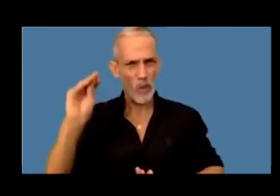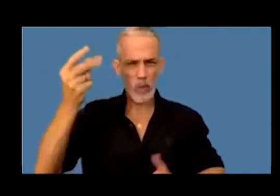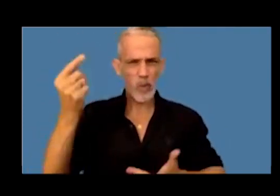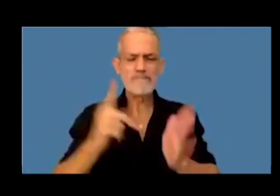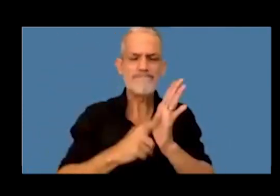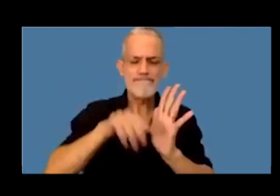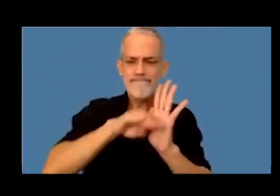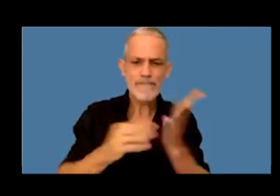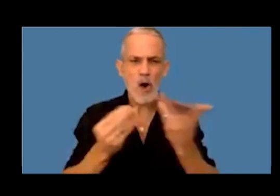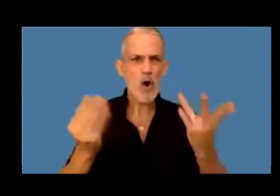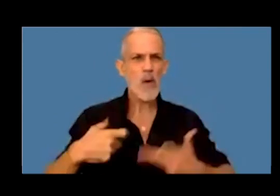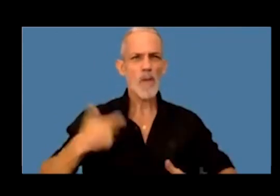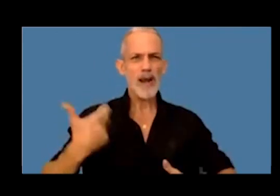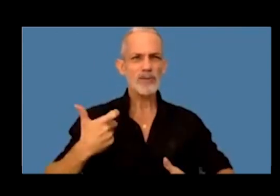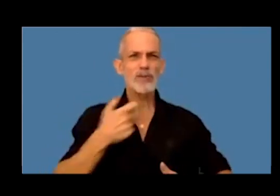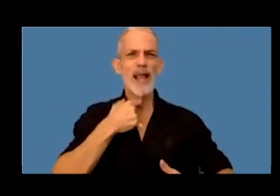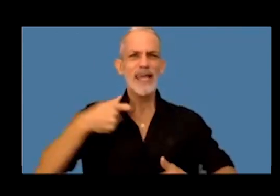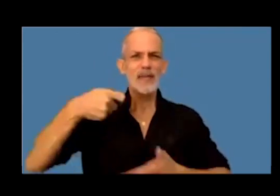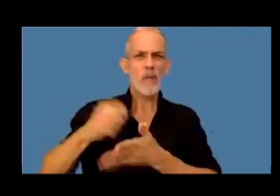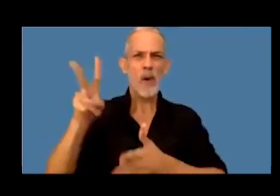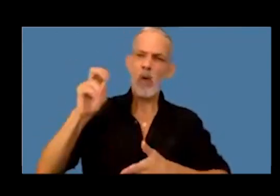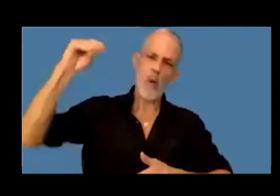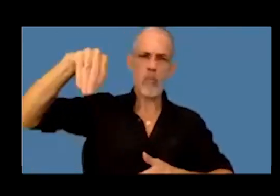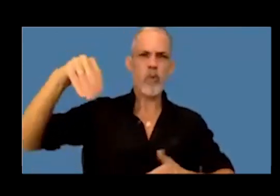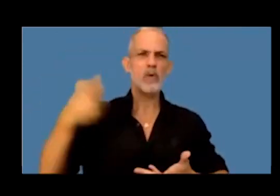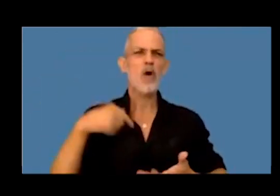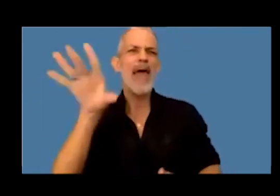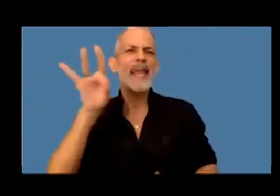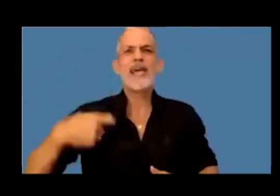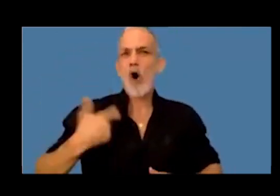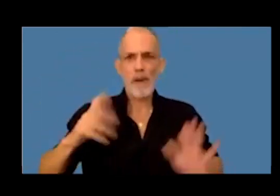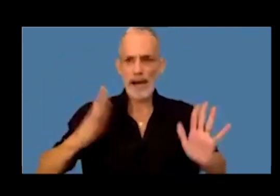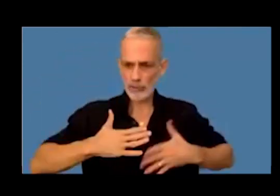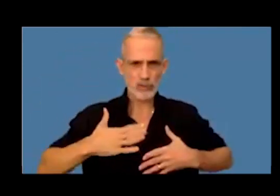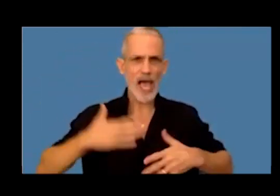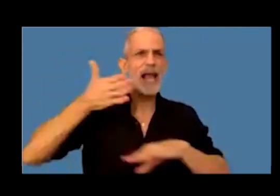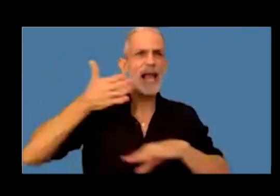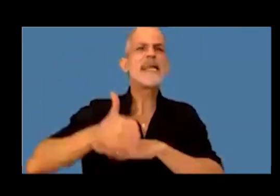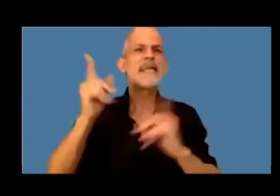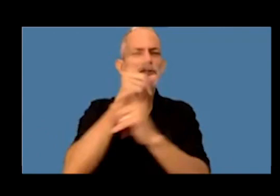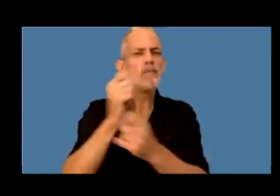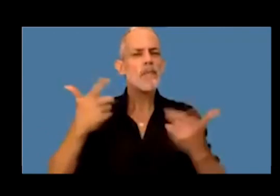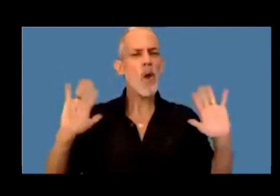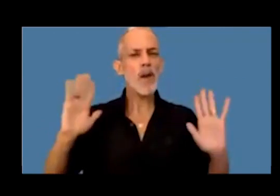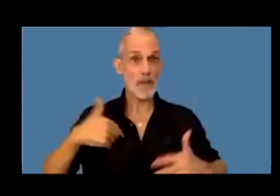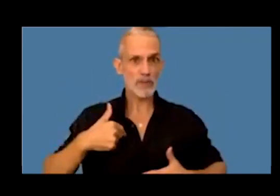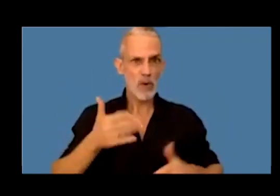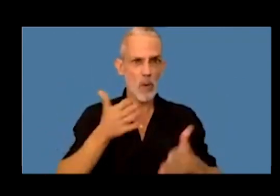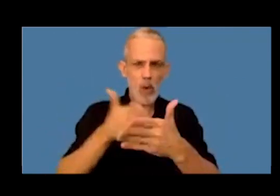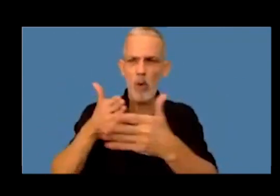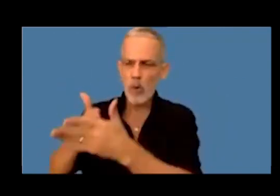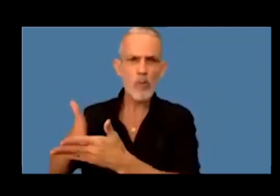que establezca que un discapacitado puede elegir su obra social e ingresar sin problemas? Porque me vengo teniendo problema con varias